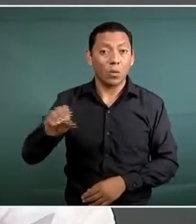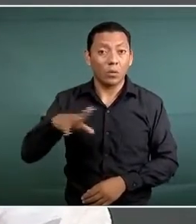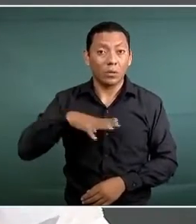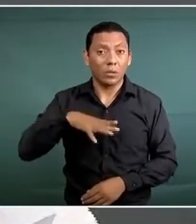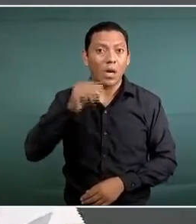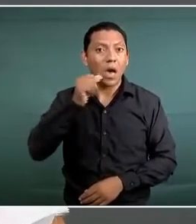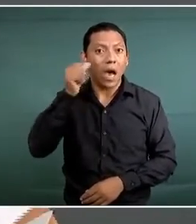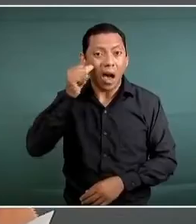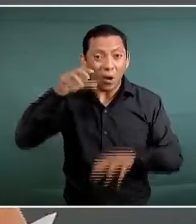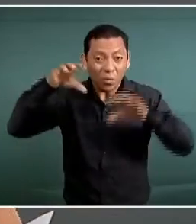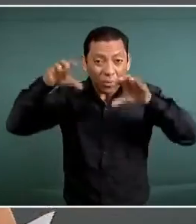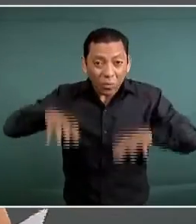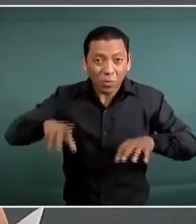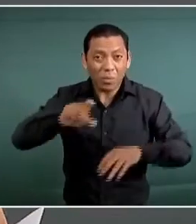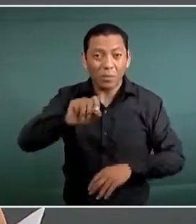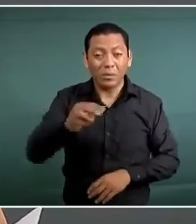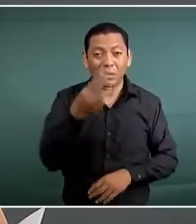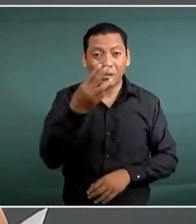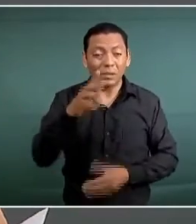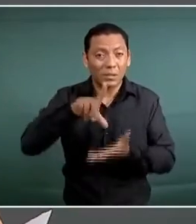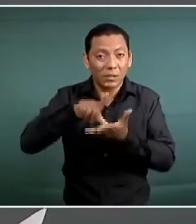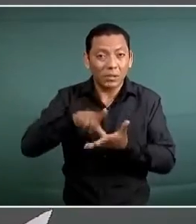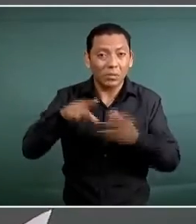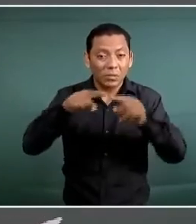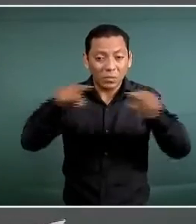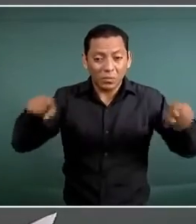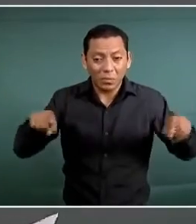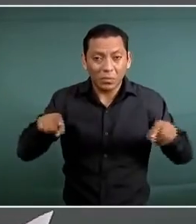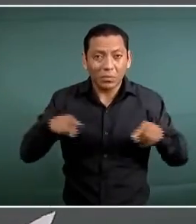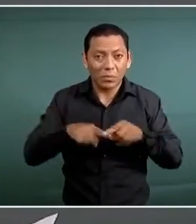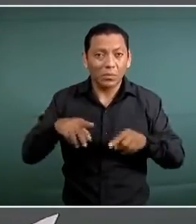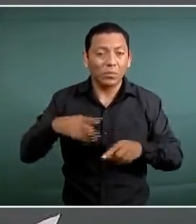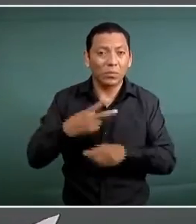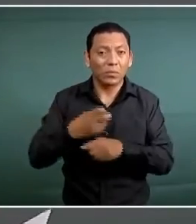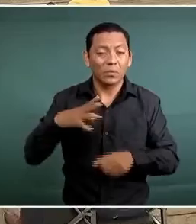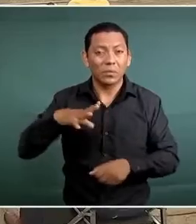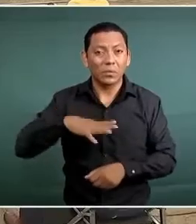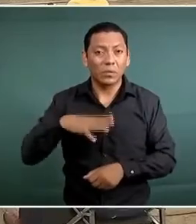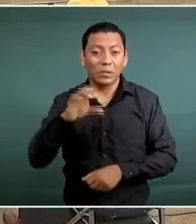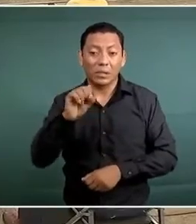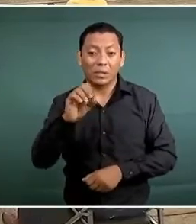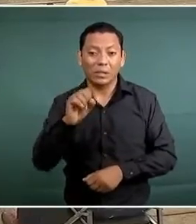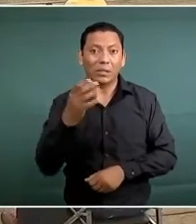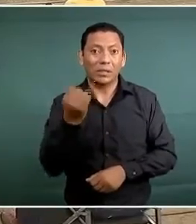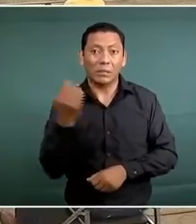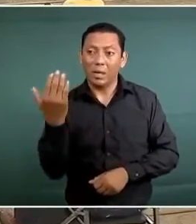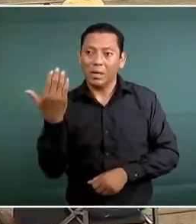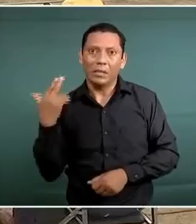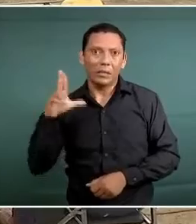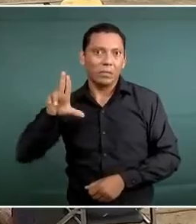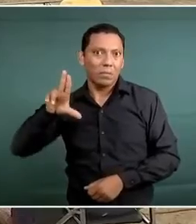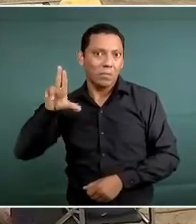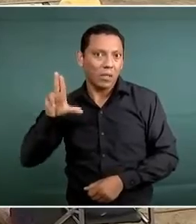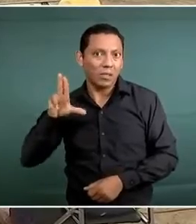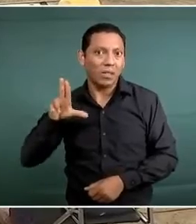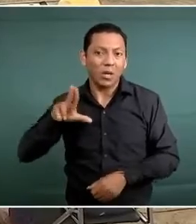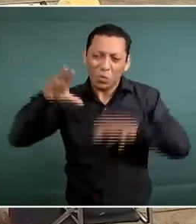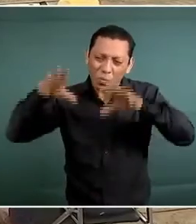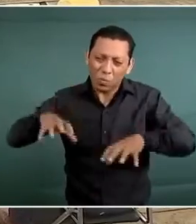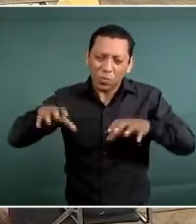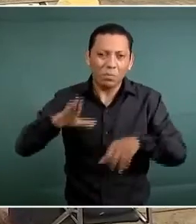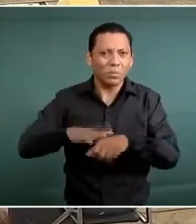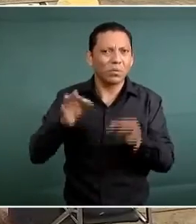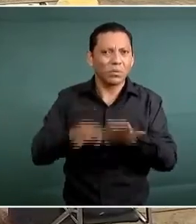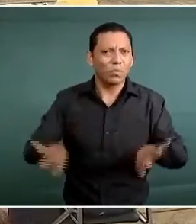llovieron el día de ayer 23 litros por metro cuadrado contra 69 que se tuvieron el día martes. Las lluvias más